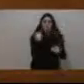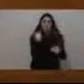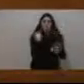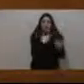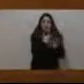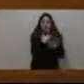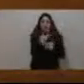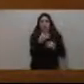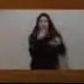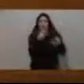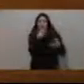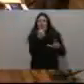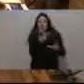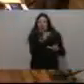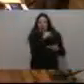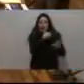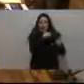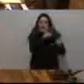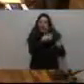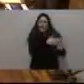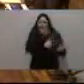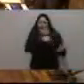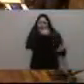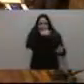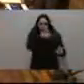fórmula y me gustaría que nos la explicase aquí. Muchas gracias.